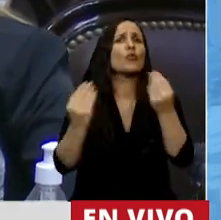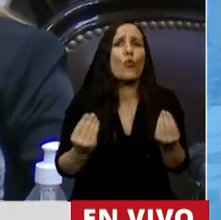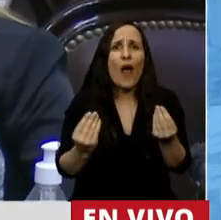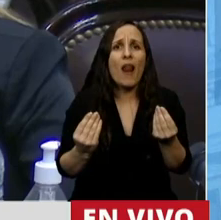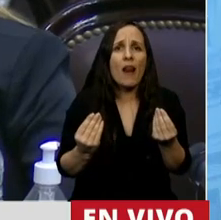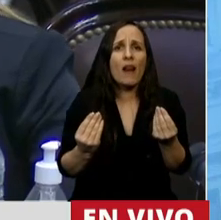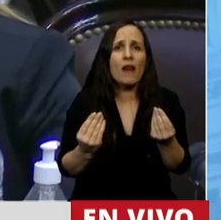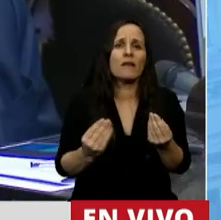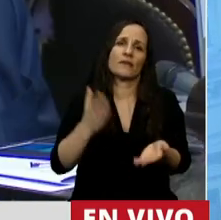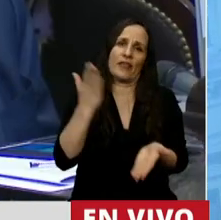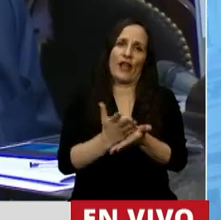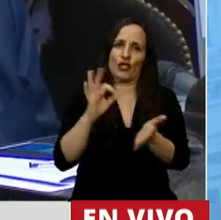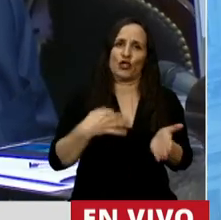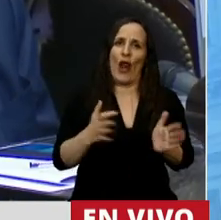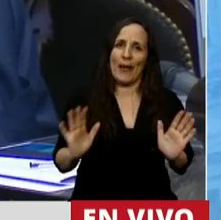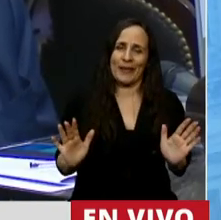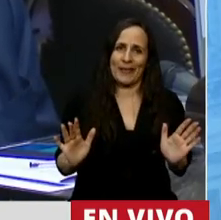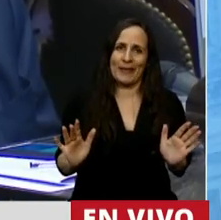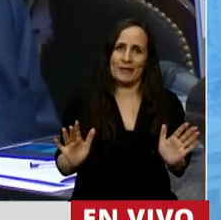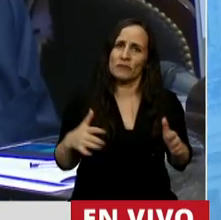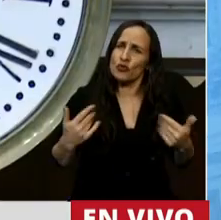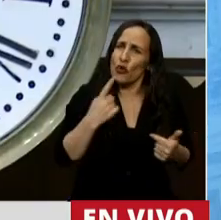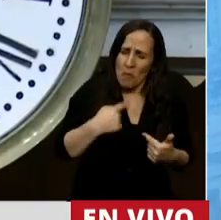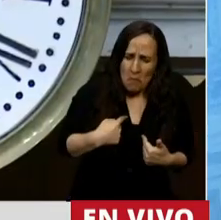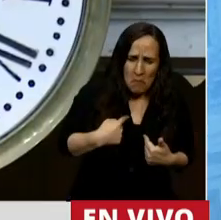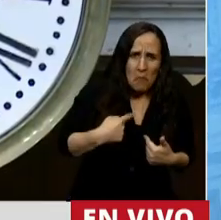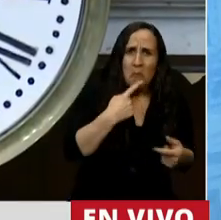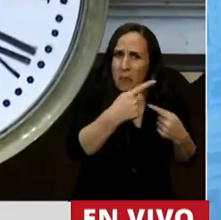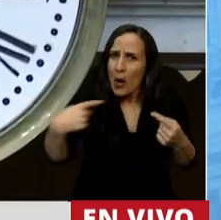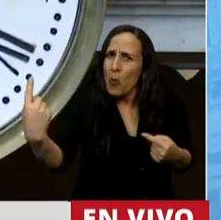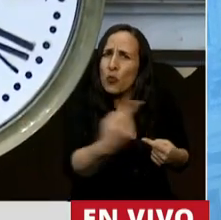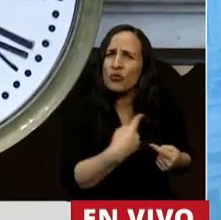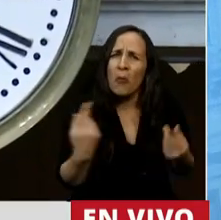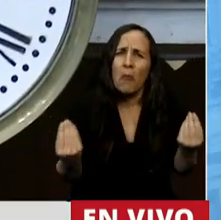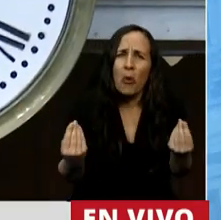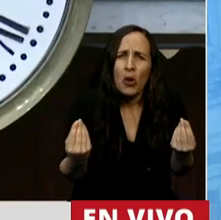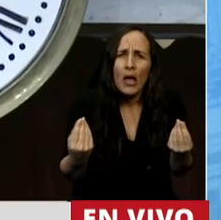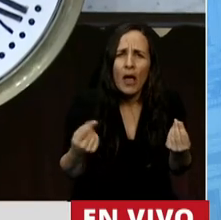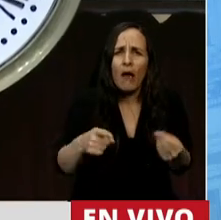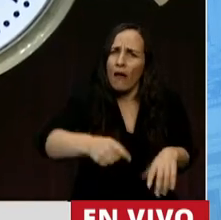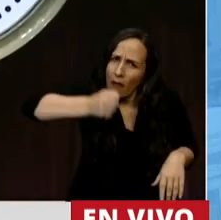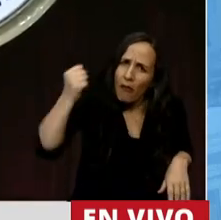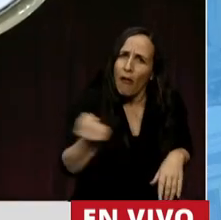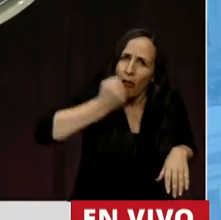pregunto, y pregunto también a mis colegas, ¿por qué entonces este Congreso insiste con el aborto?